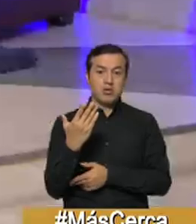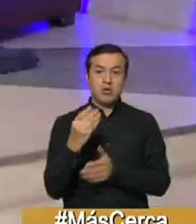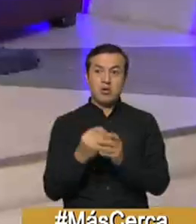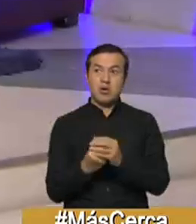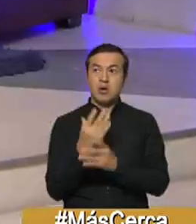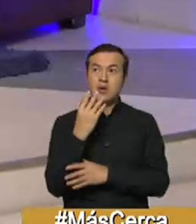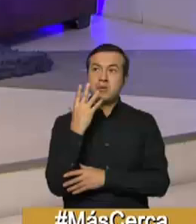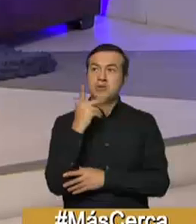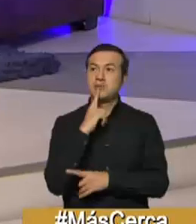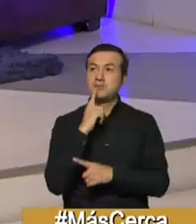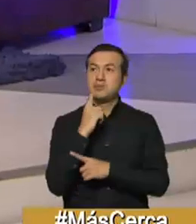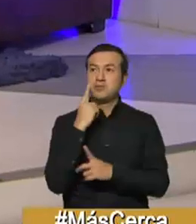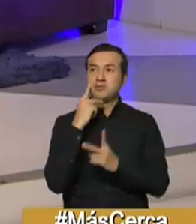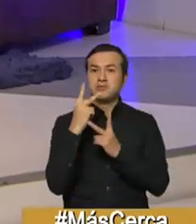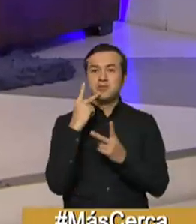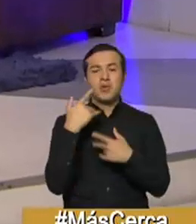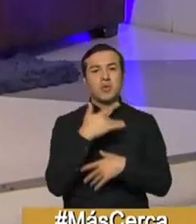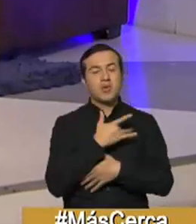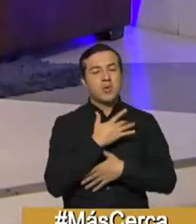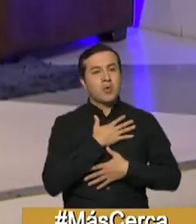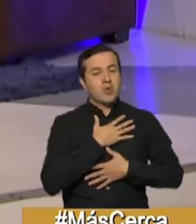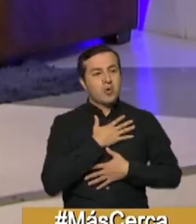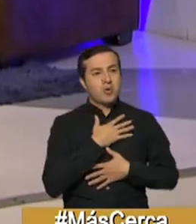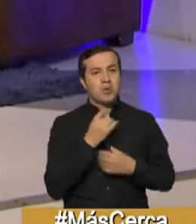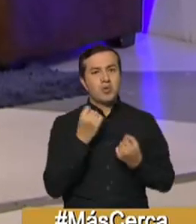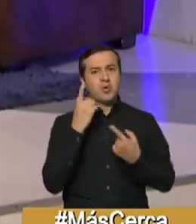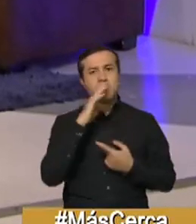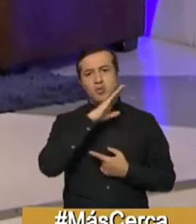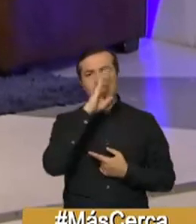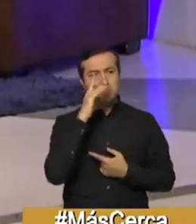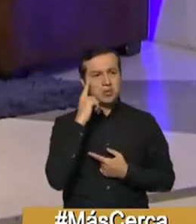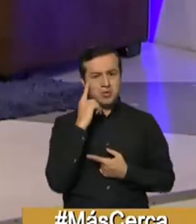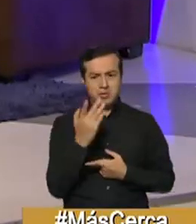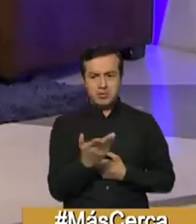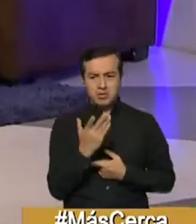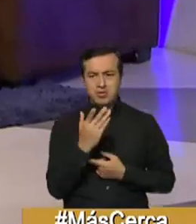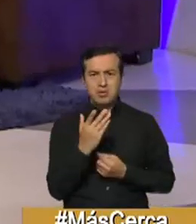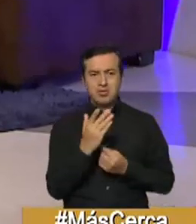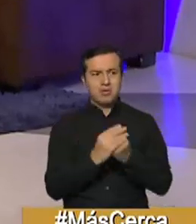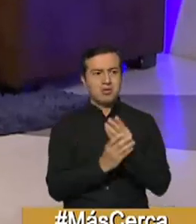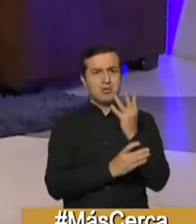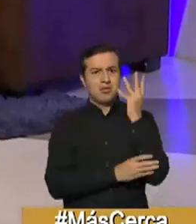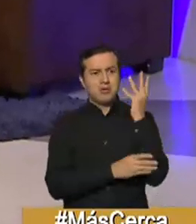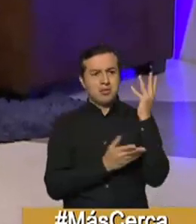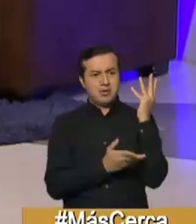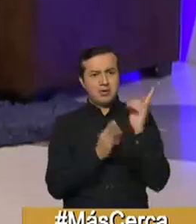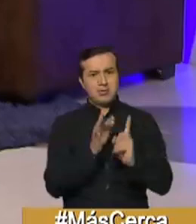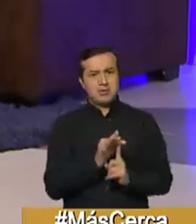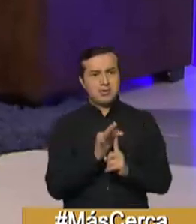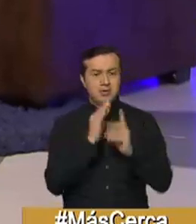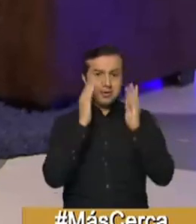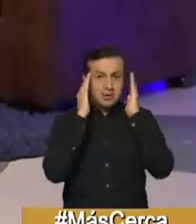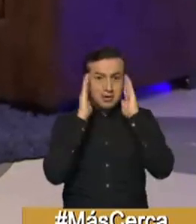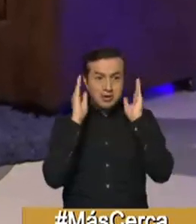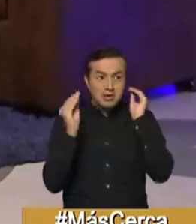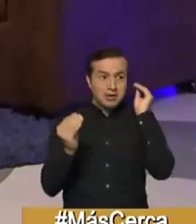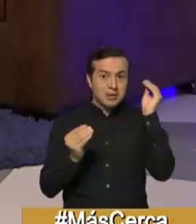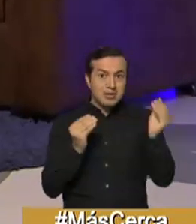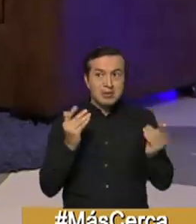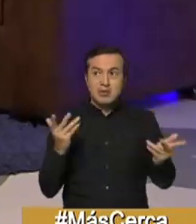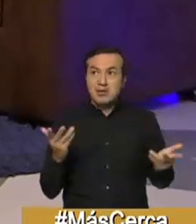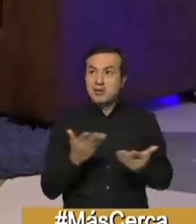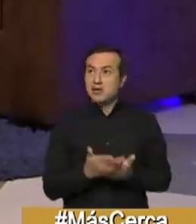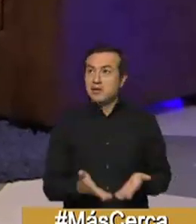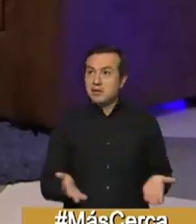que realmente nos ha desencajado porque no esperábamos nunca que llegue este tipo de participante. No sabemos todavía cómo vamos a hacer.